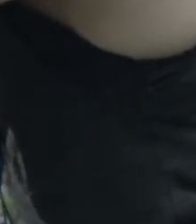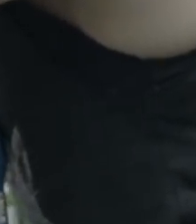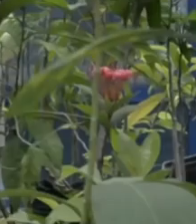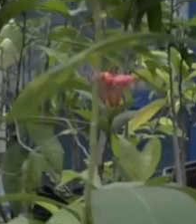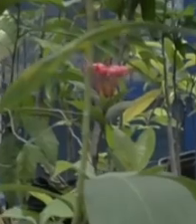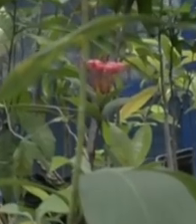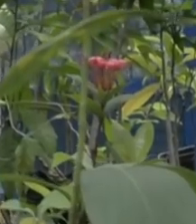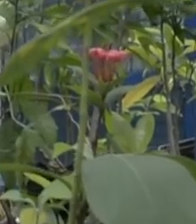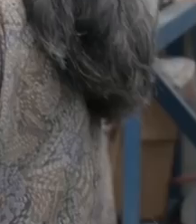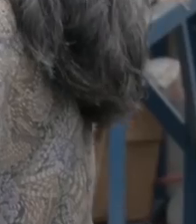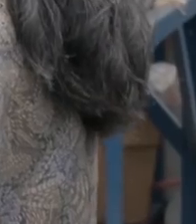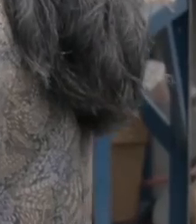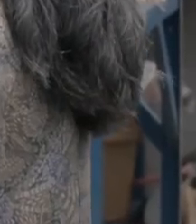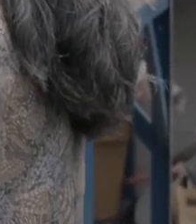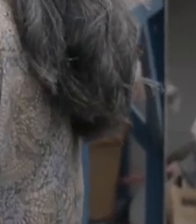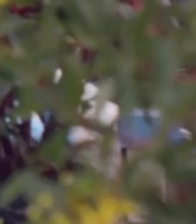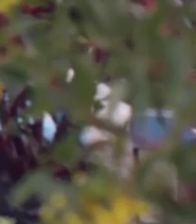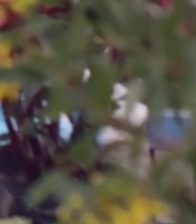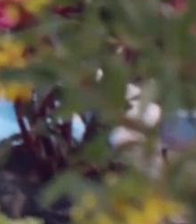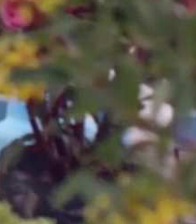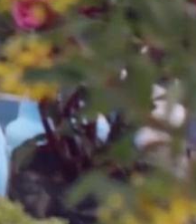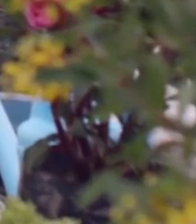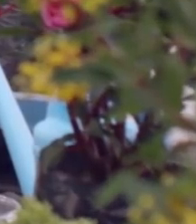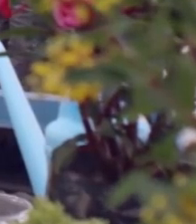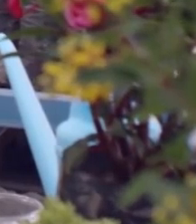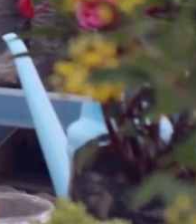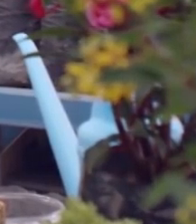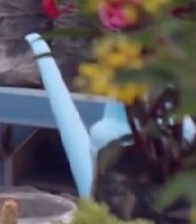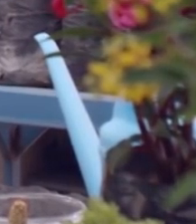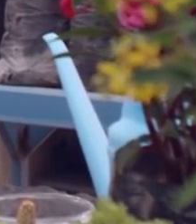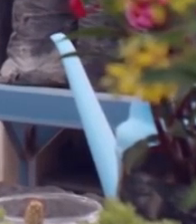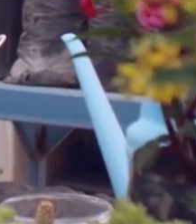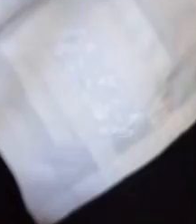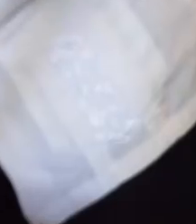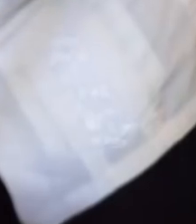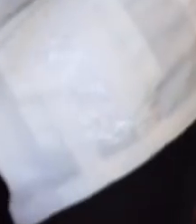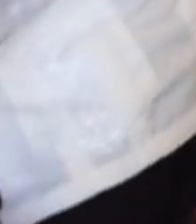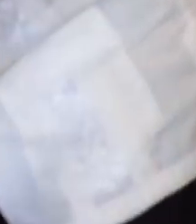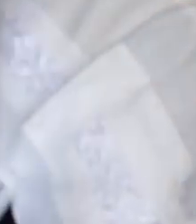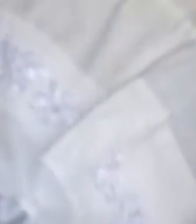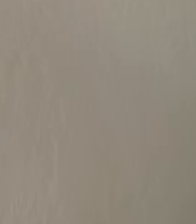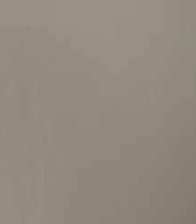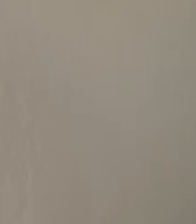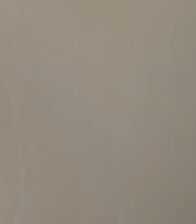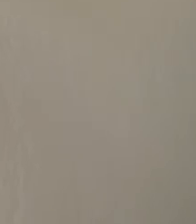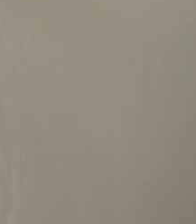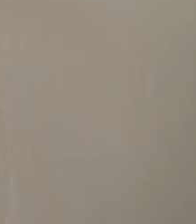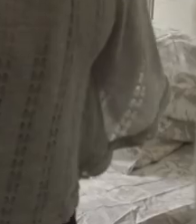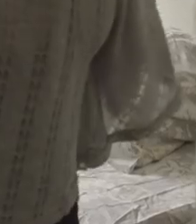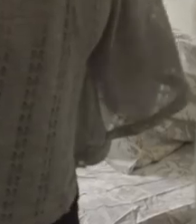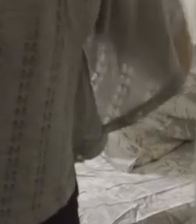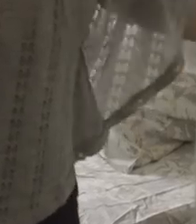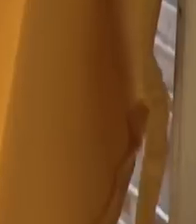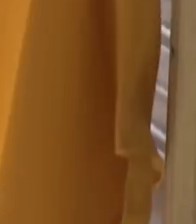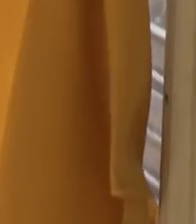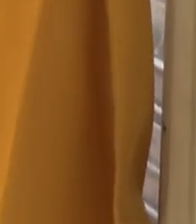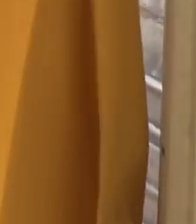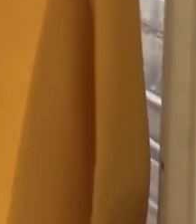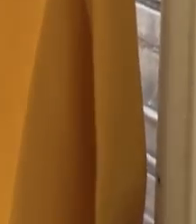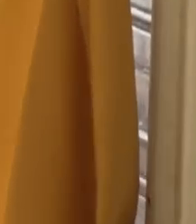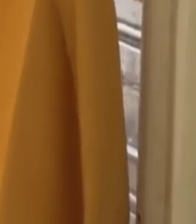con estos protagonistas que decís que son como muy muy espontáneos que aportan mucho de quiénes son